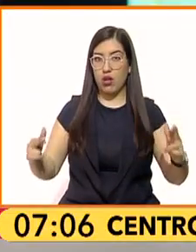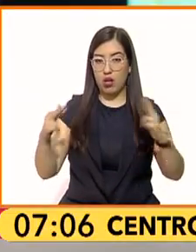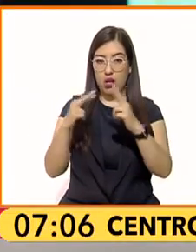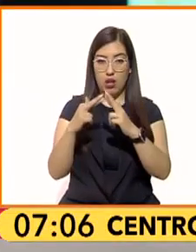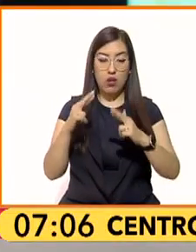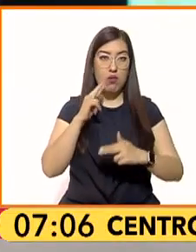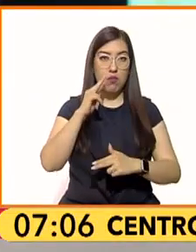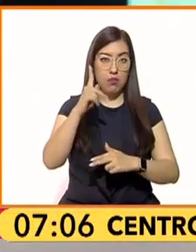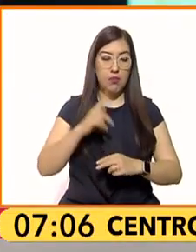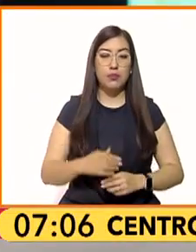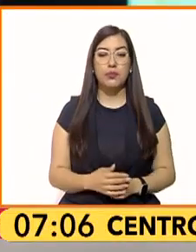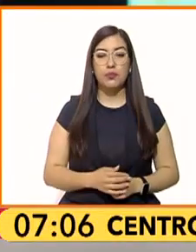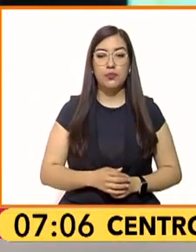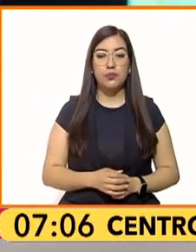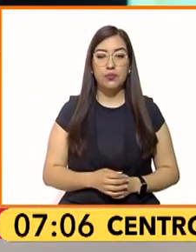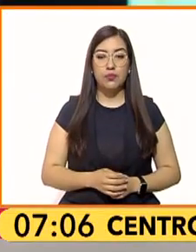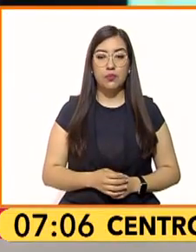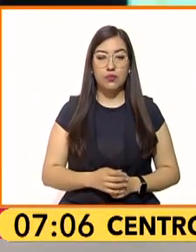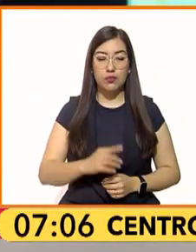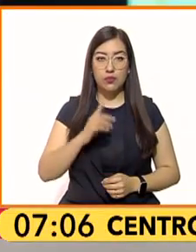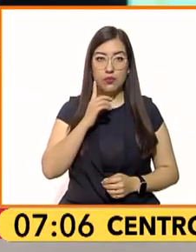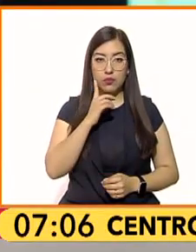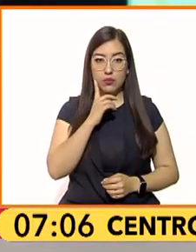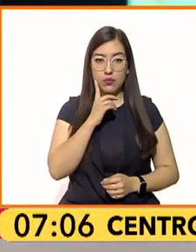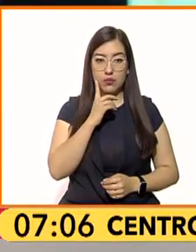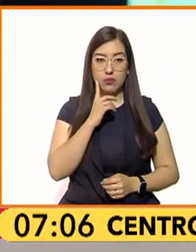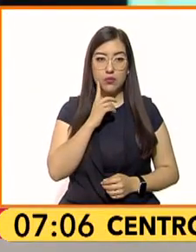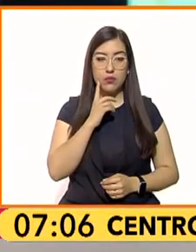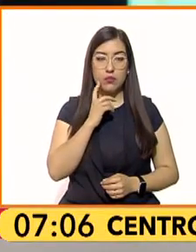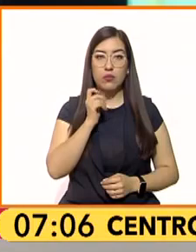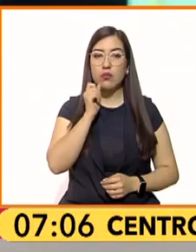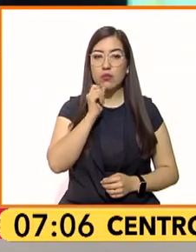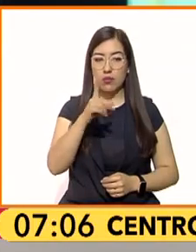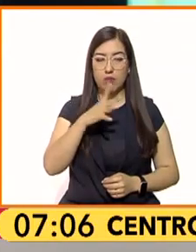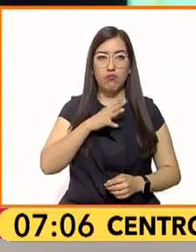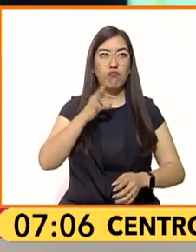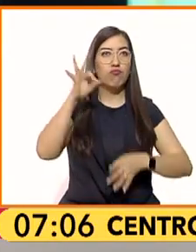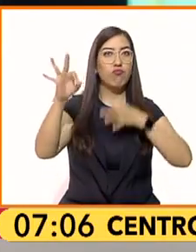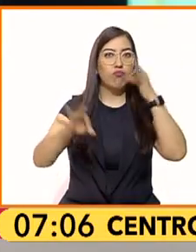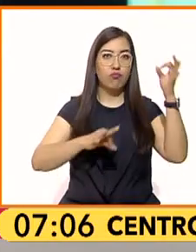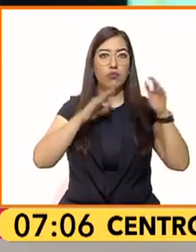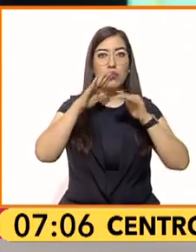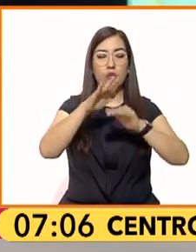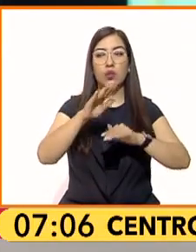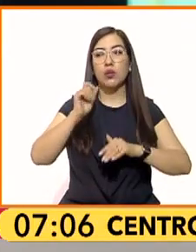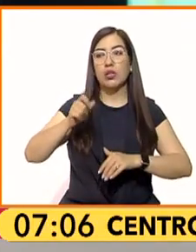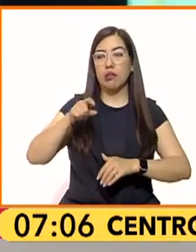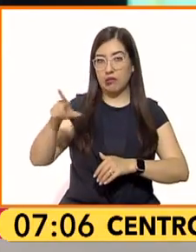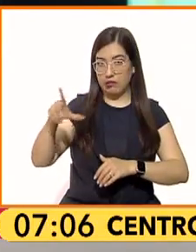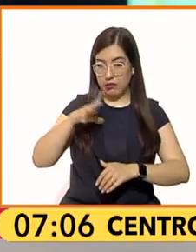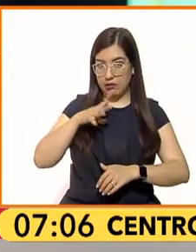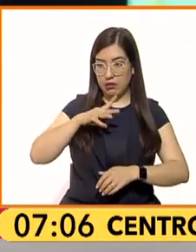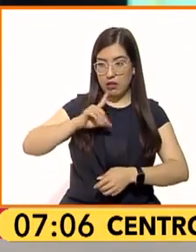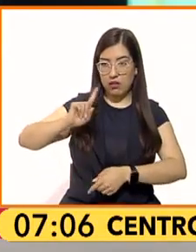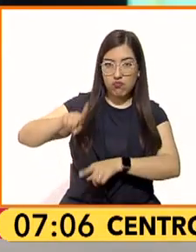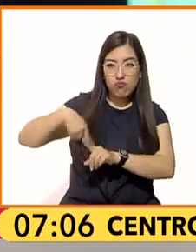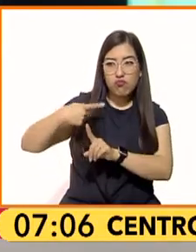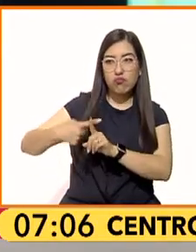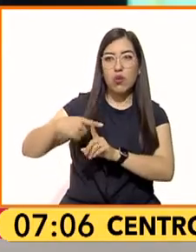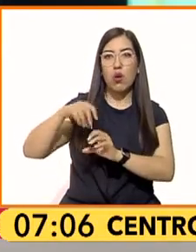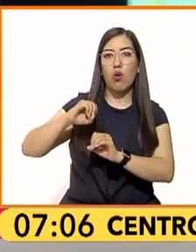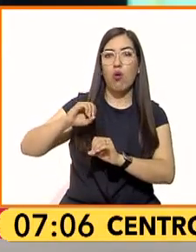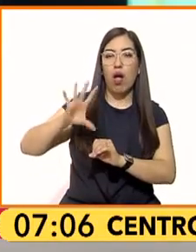religiosa. Los escándalos, sobre todo de pedofilia, abuso sexual de los menores, ha sido veneno para la